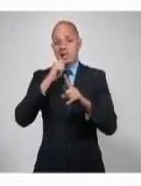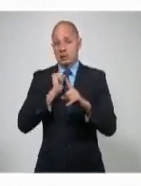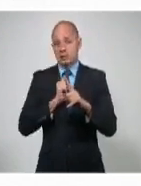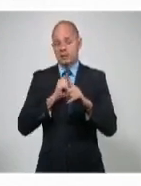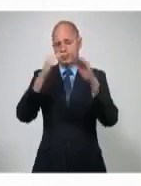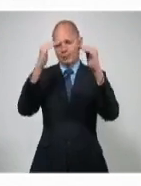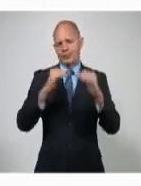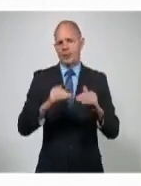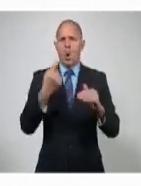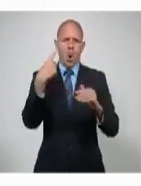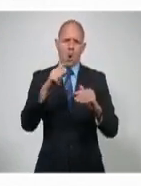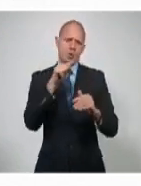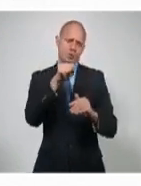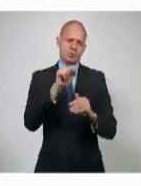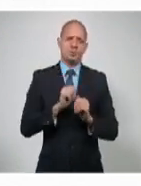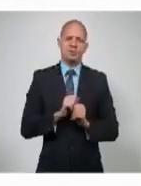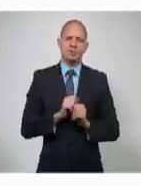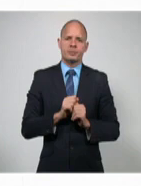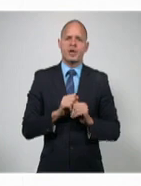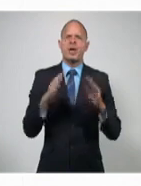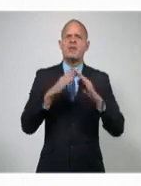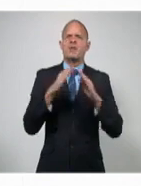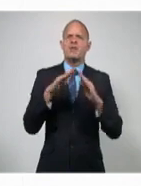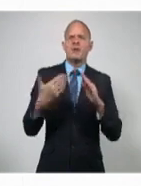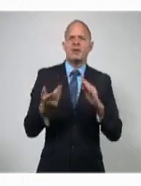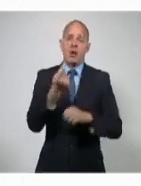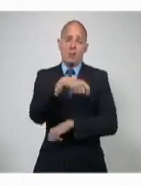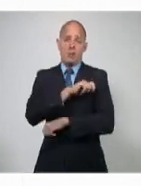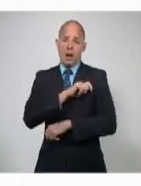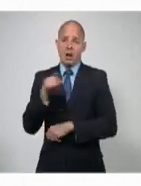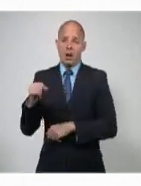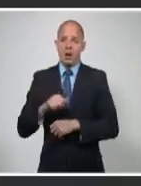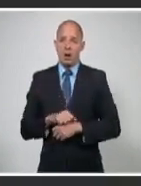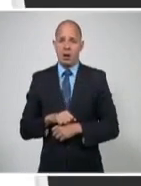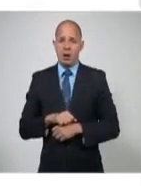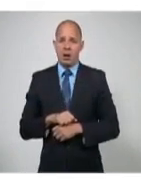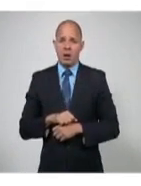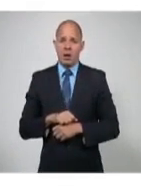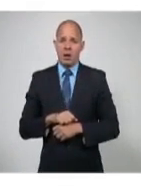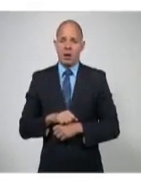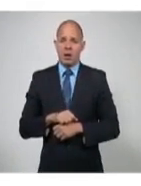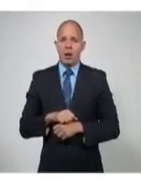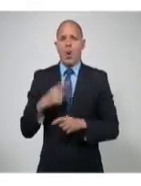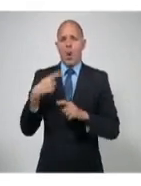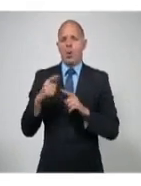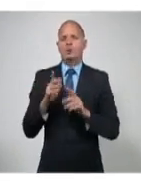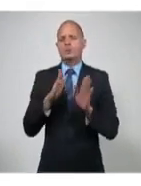dos punticos, que vive en Granollers, España. Sigamos viendo. Otros ejemplos de la lista.